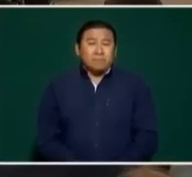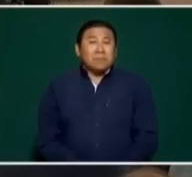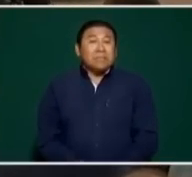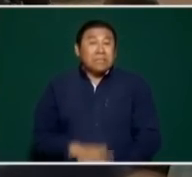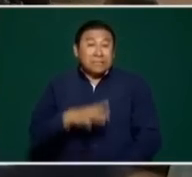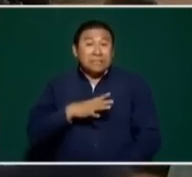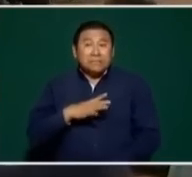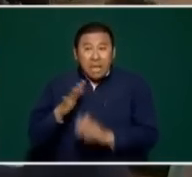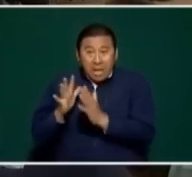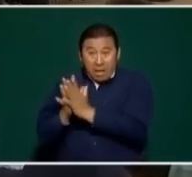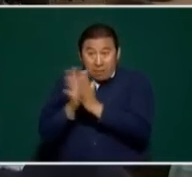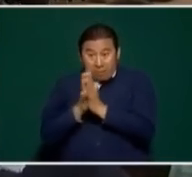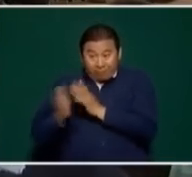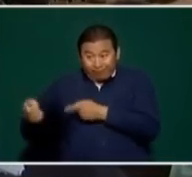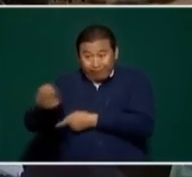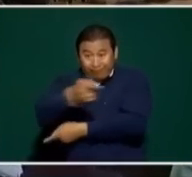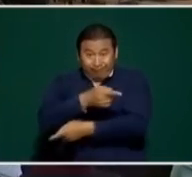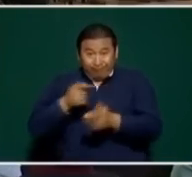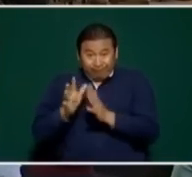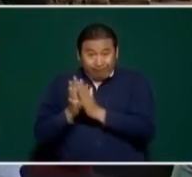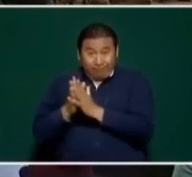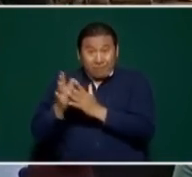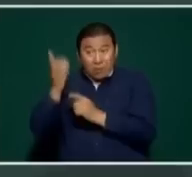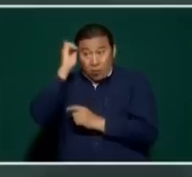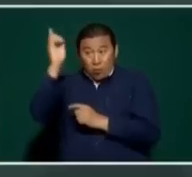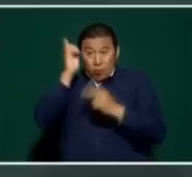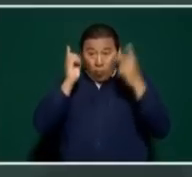si hay competencia,